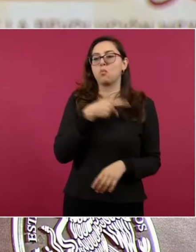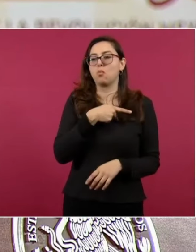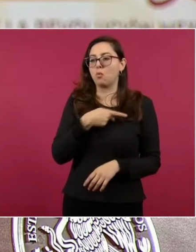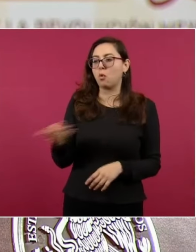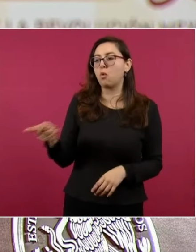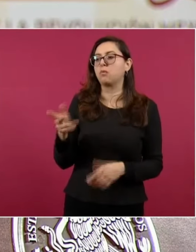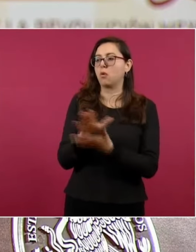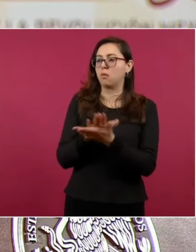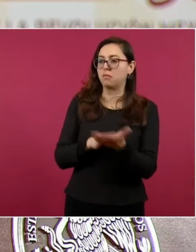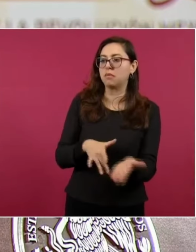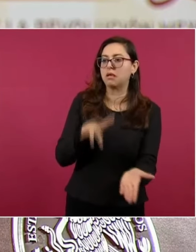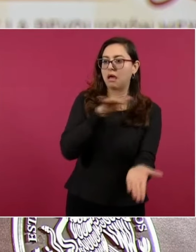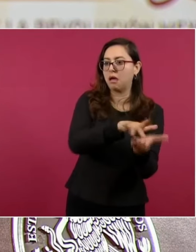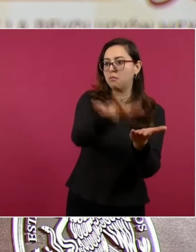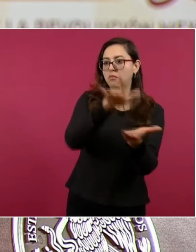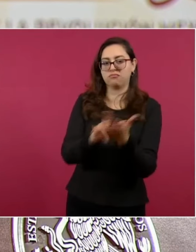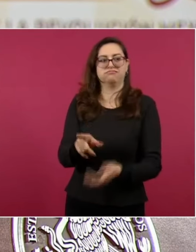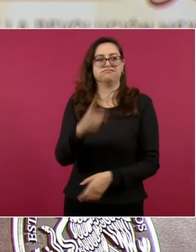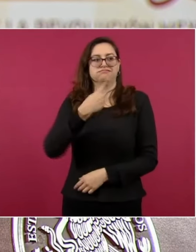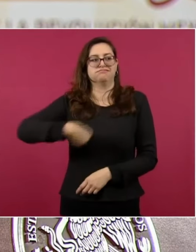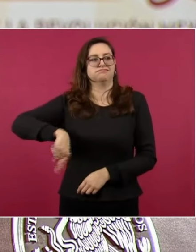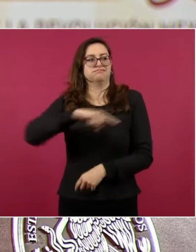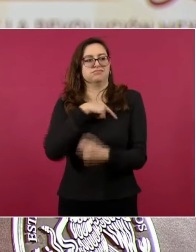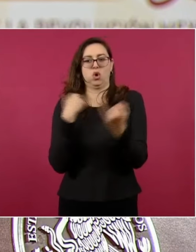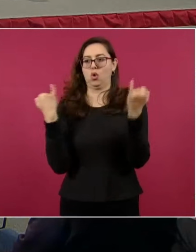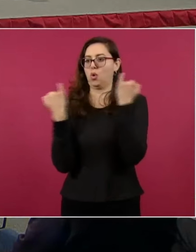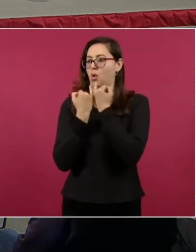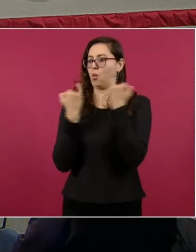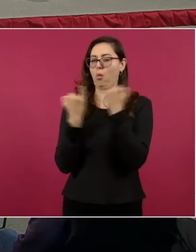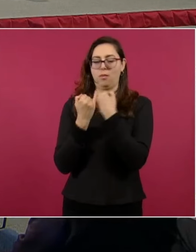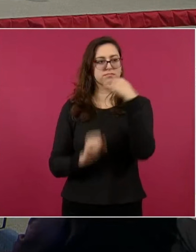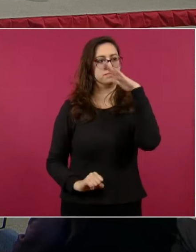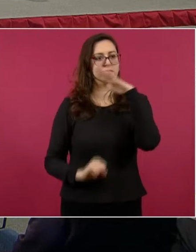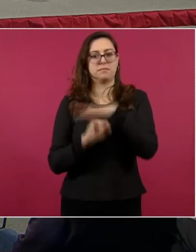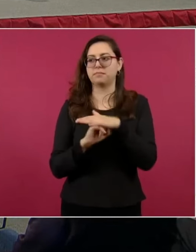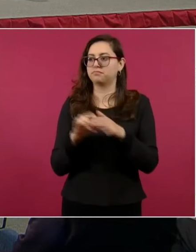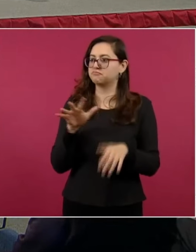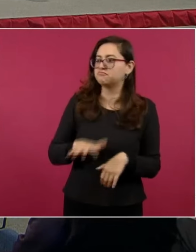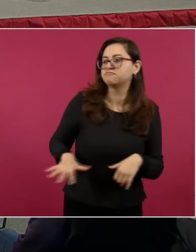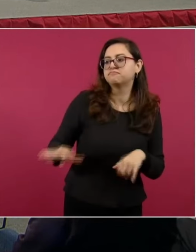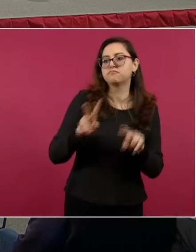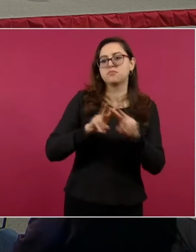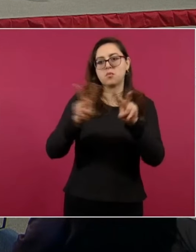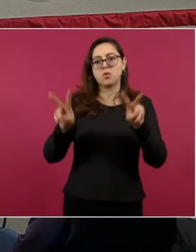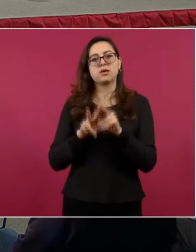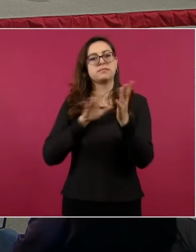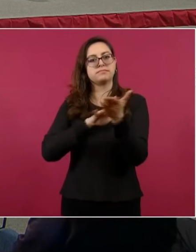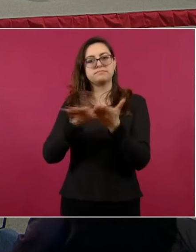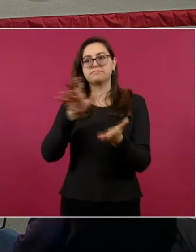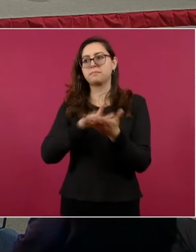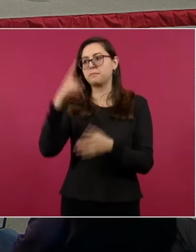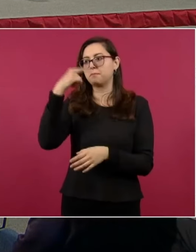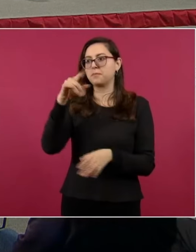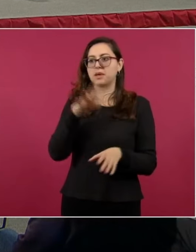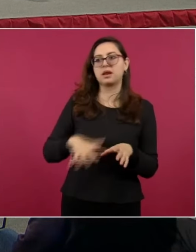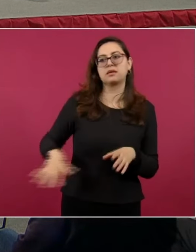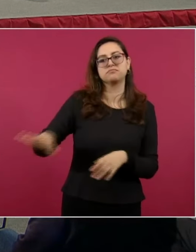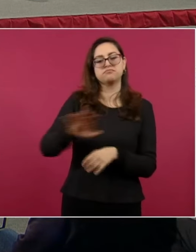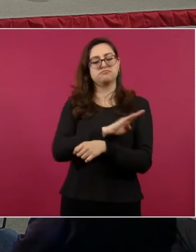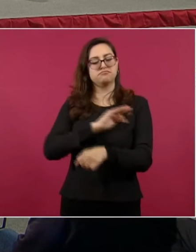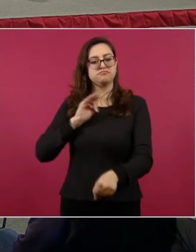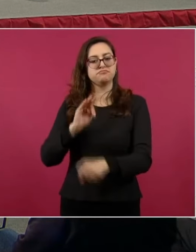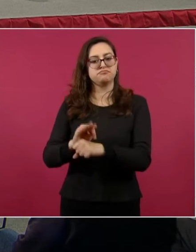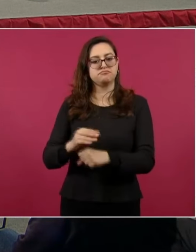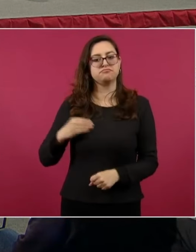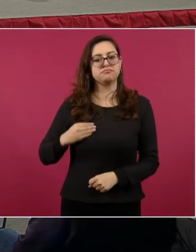naturaleza de la labor que realiza nuestra institución hacia los más vulnerables. Así lo seguiremos haciendo por el bienestar de la gente y de